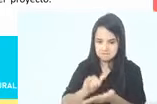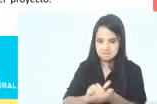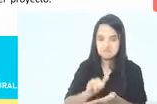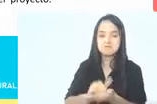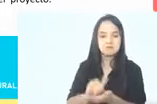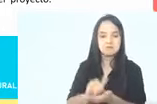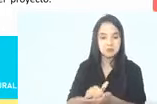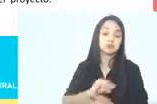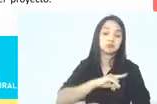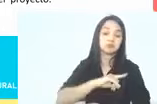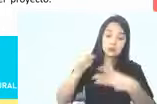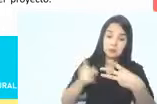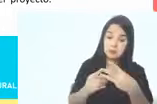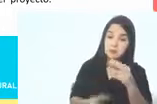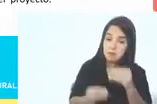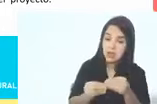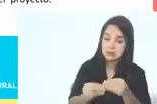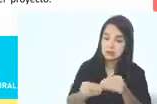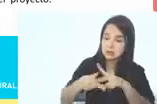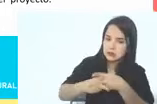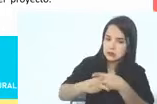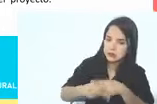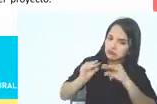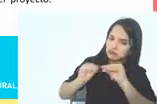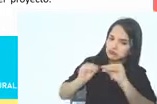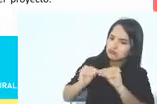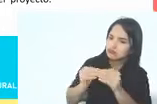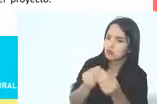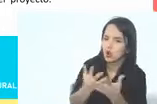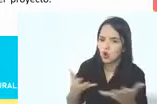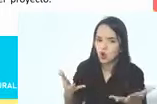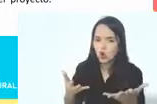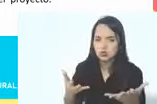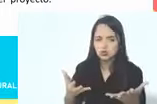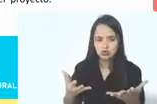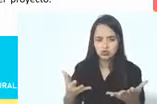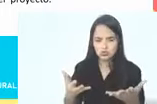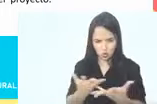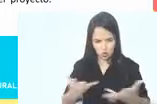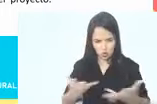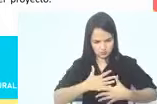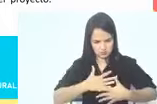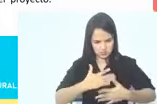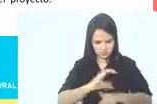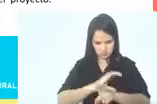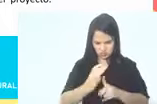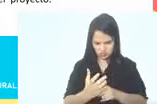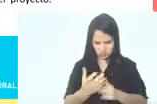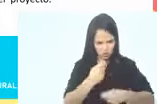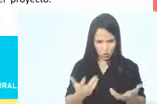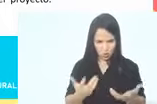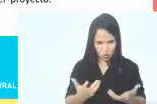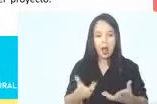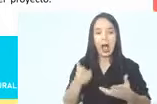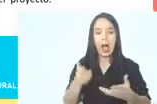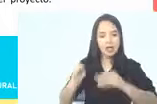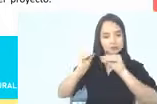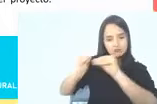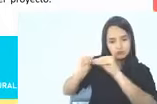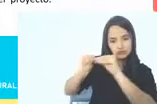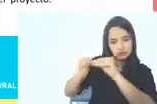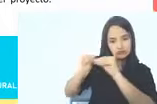prensa electrónica o brochure o portafolio de servicio que se llamaba, para organizaciones